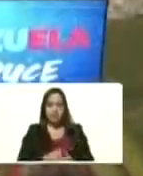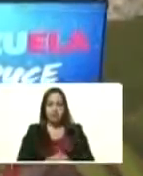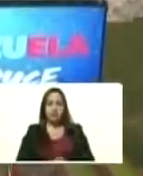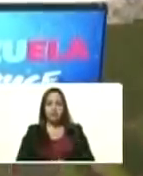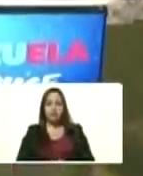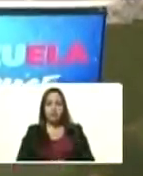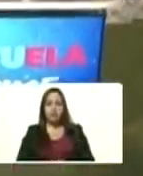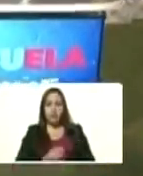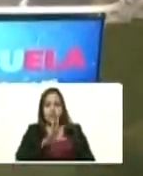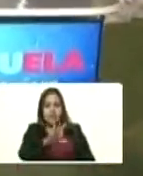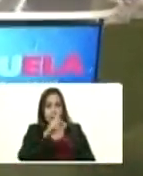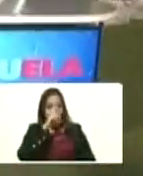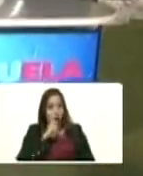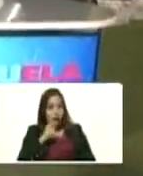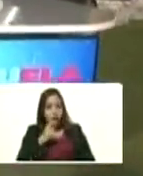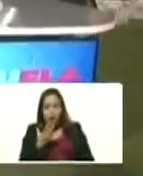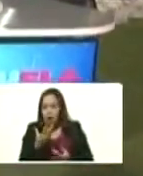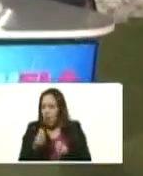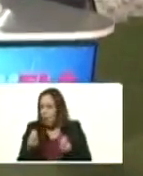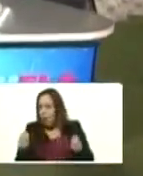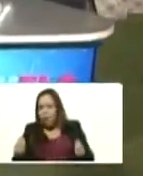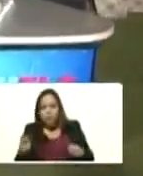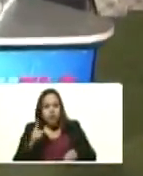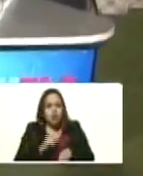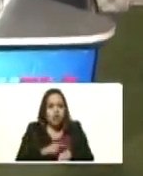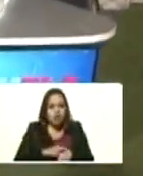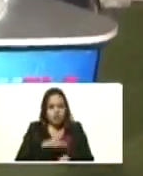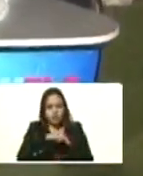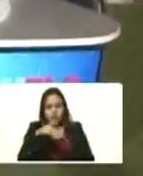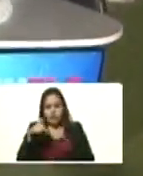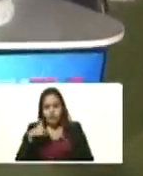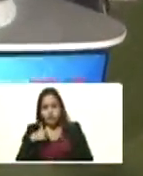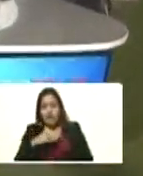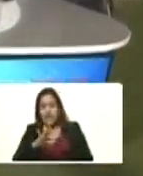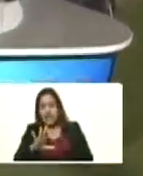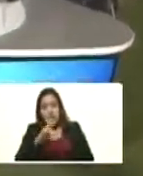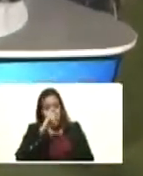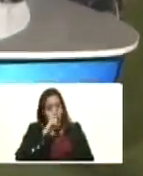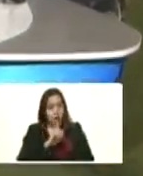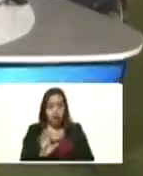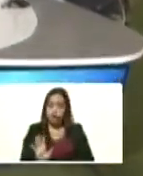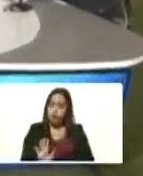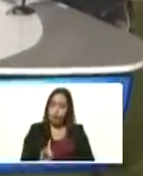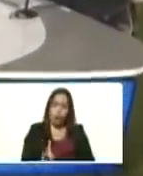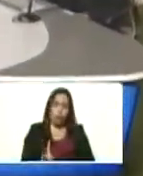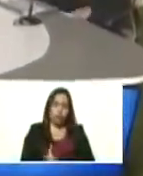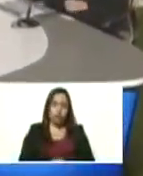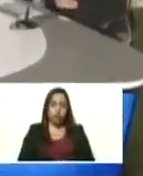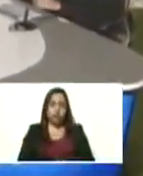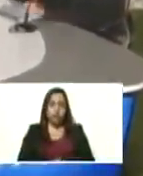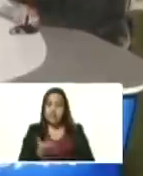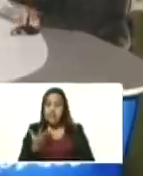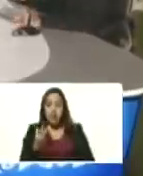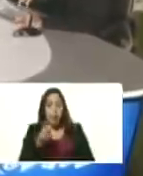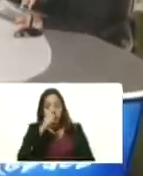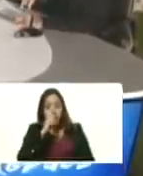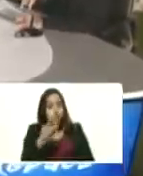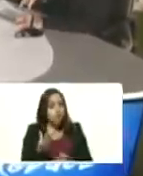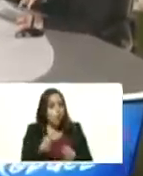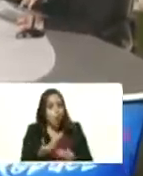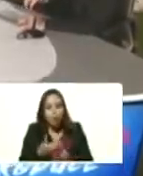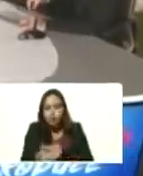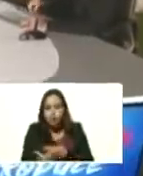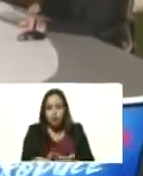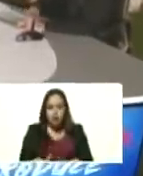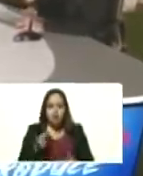cinco años un siglo para nosotros cuatro sotelo cinco años cinco años un siglo nosotros tenemos que